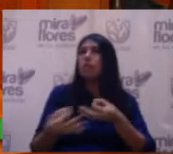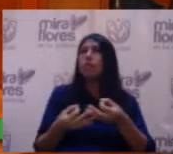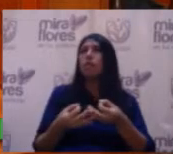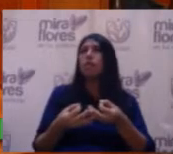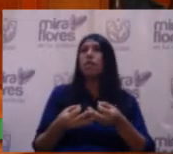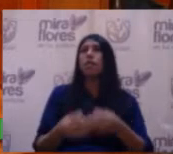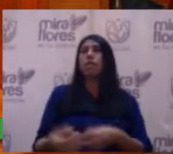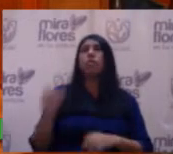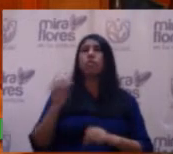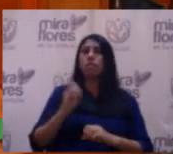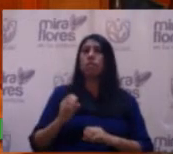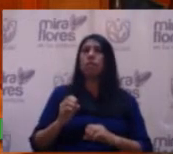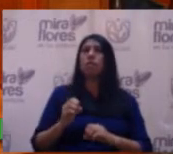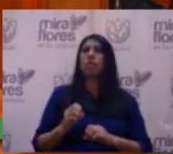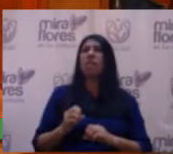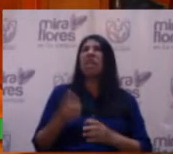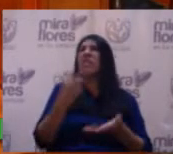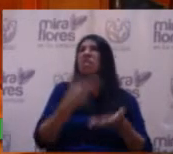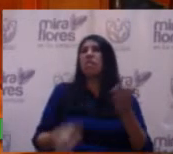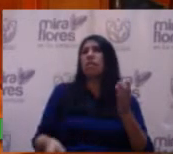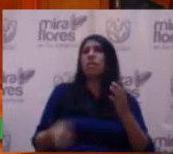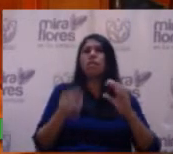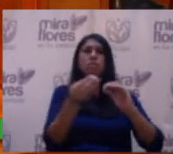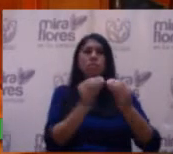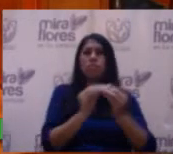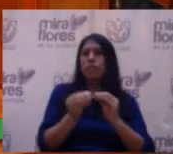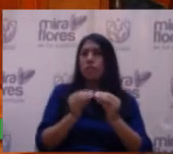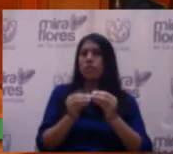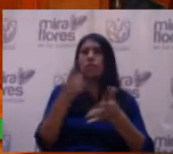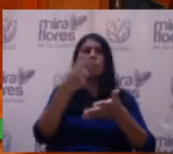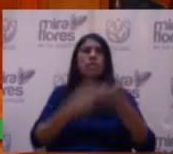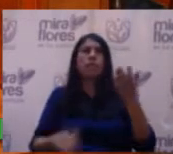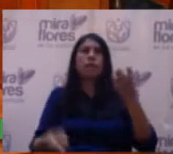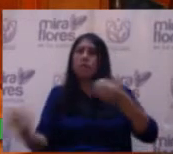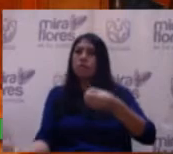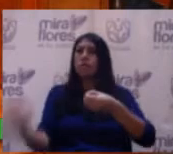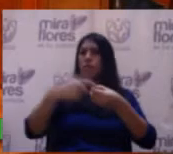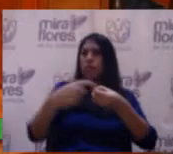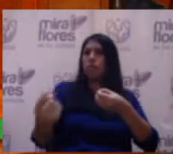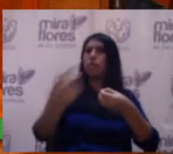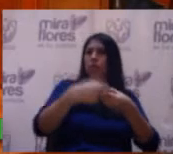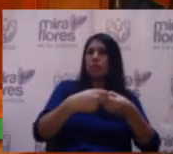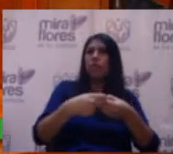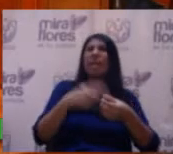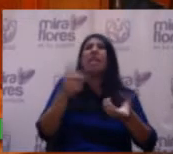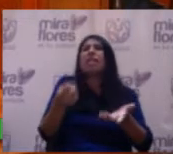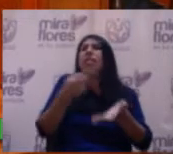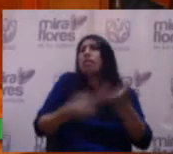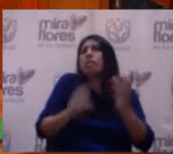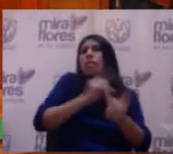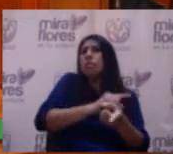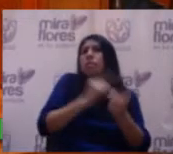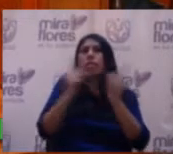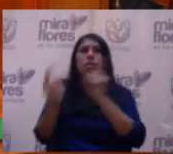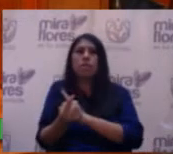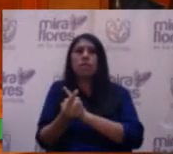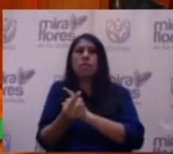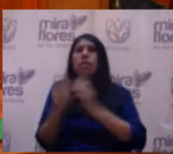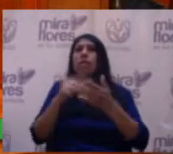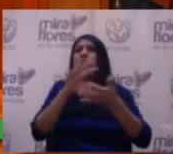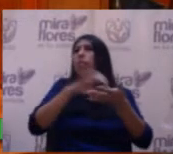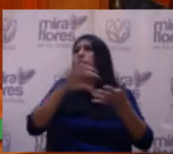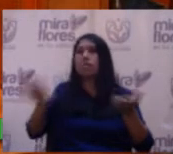simple y llanamente qué es lo que se modifica, qué es lo que se incorpora, qué es lo que se cambia, qué es lo que se retira.